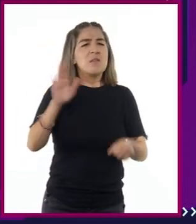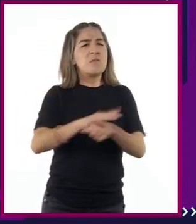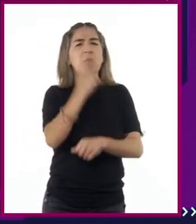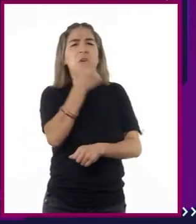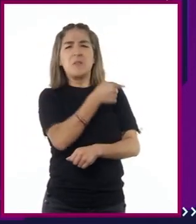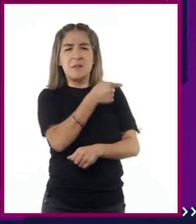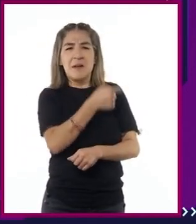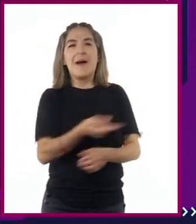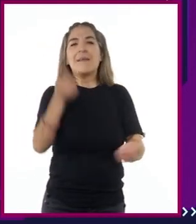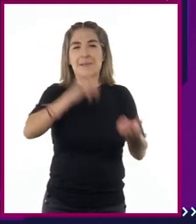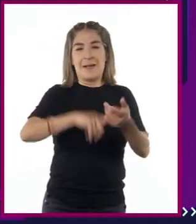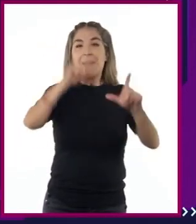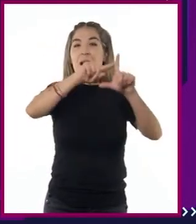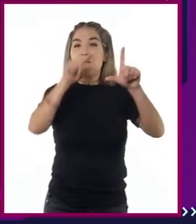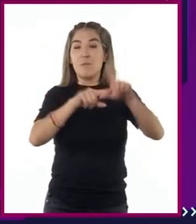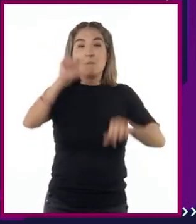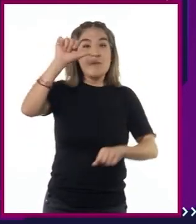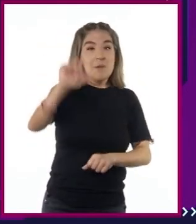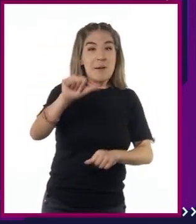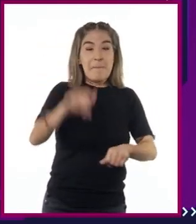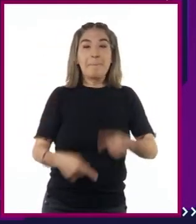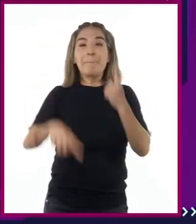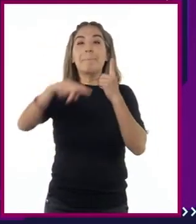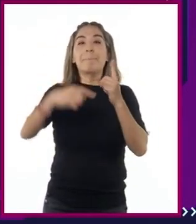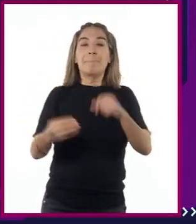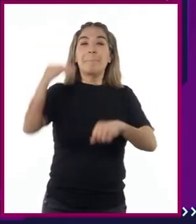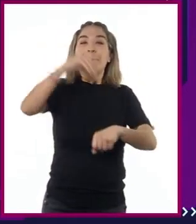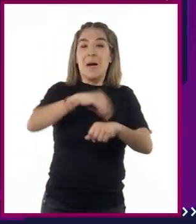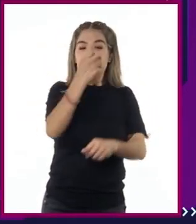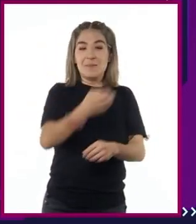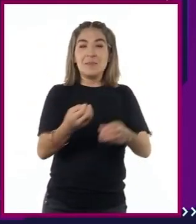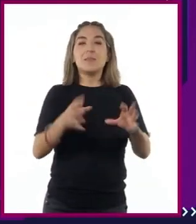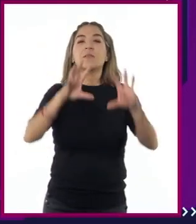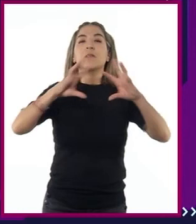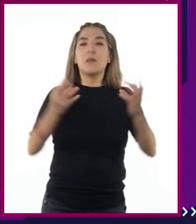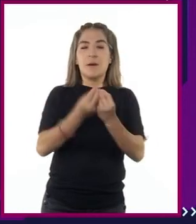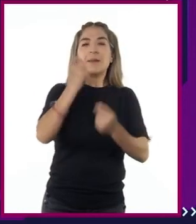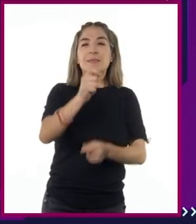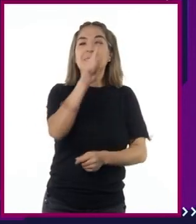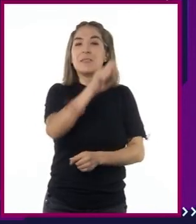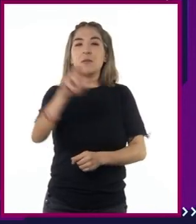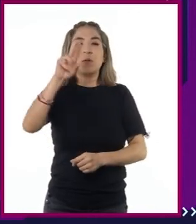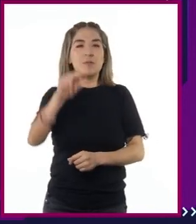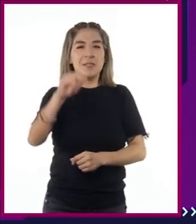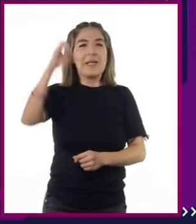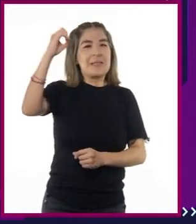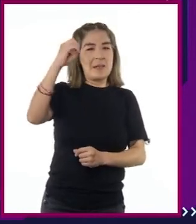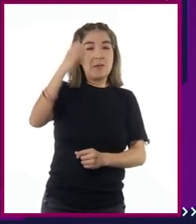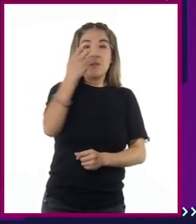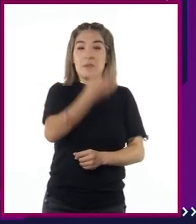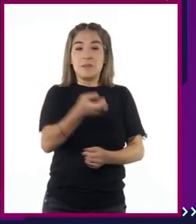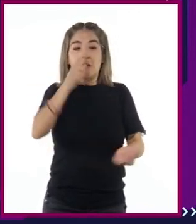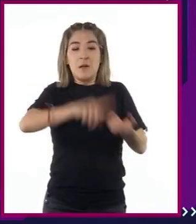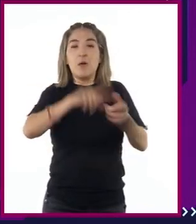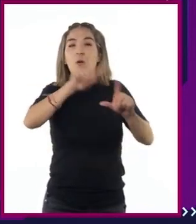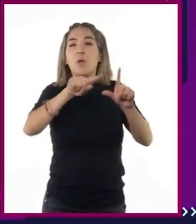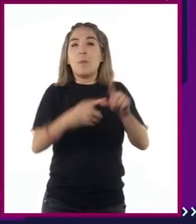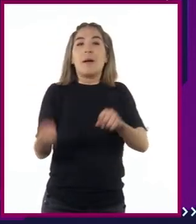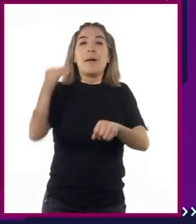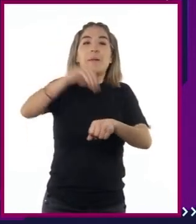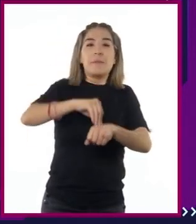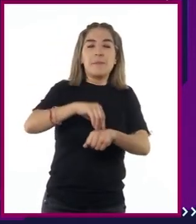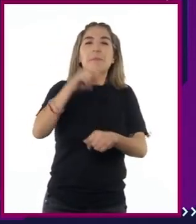ángulo A más su complemento resulta en 180 grados y se sabe que el ángulo complementario